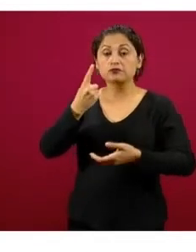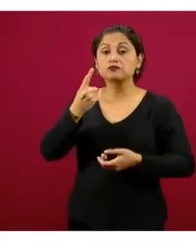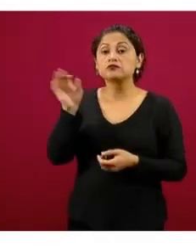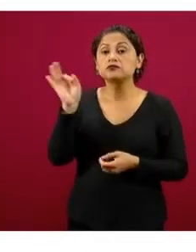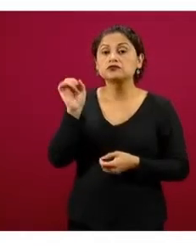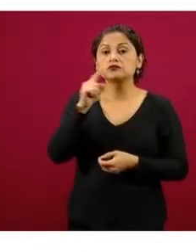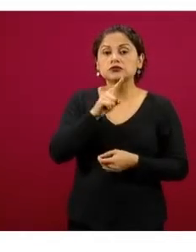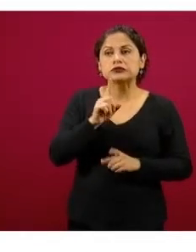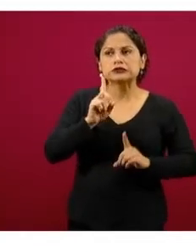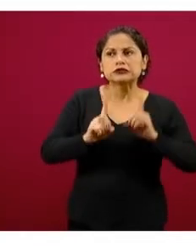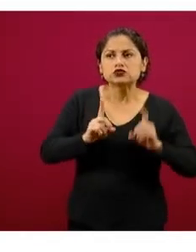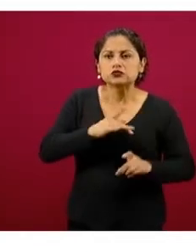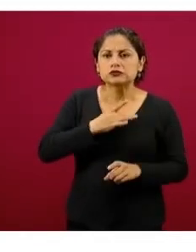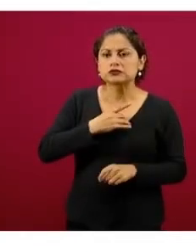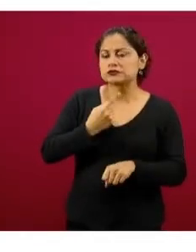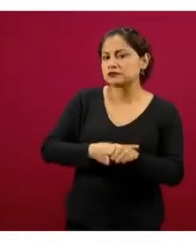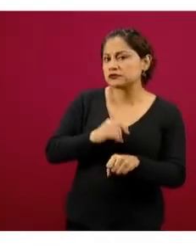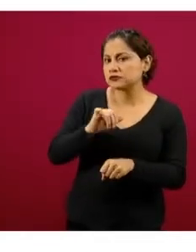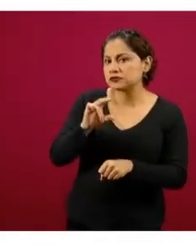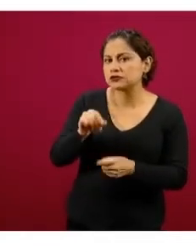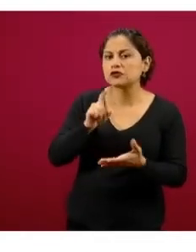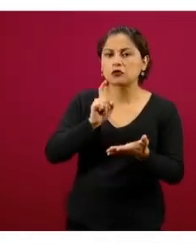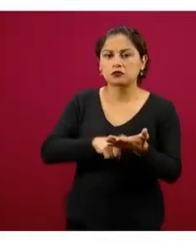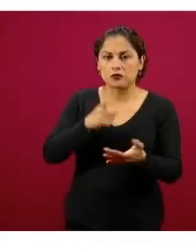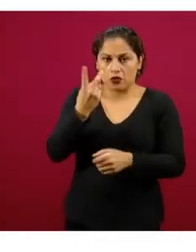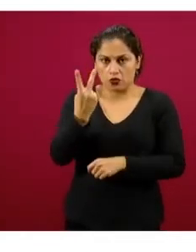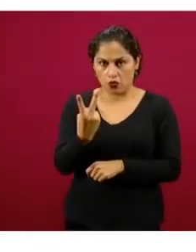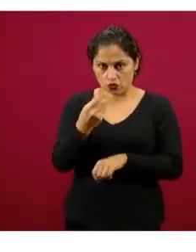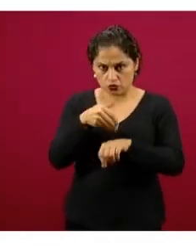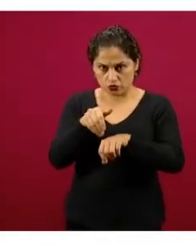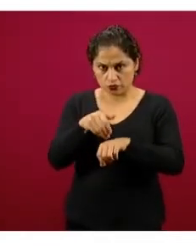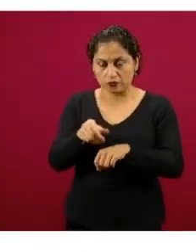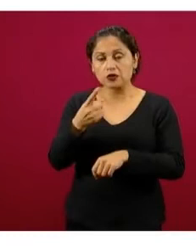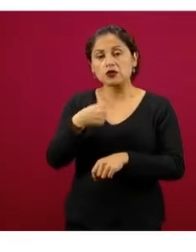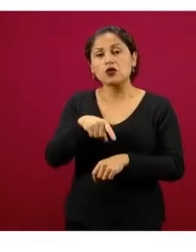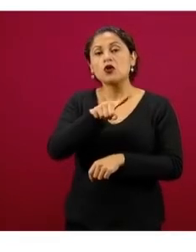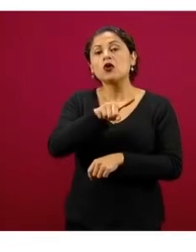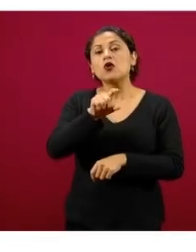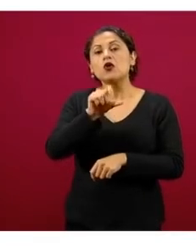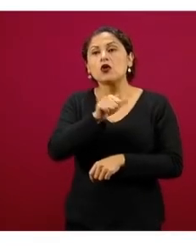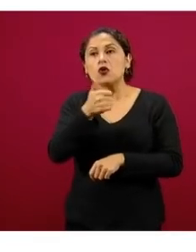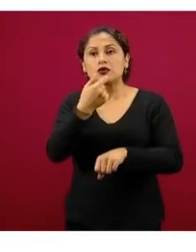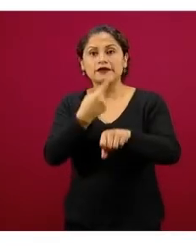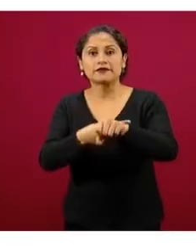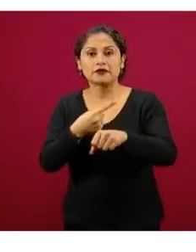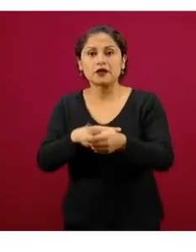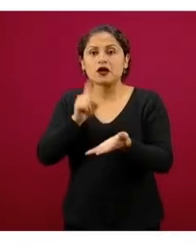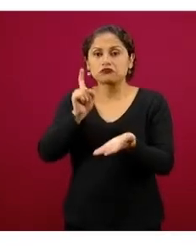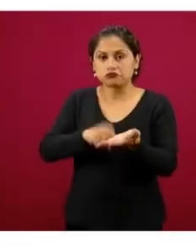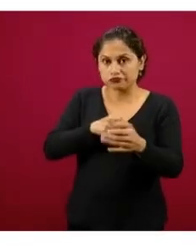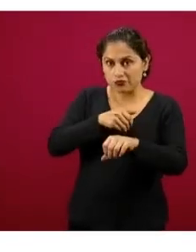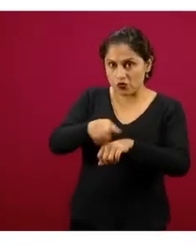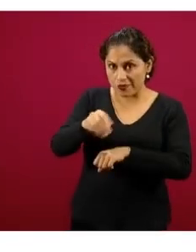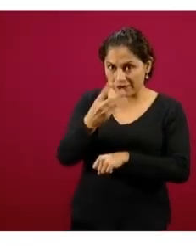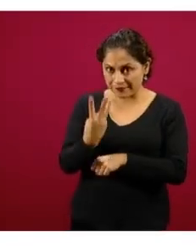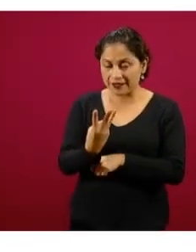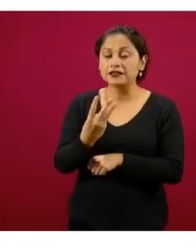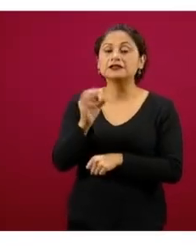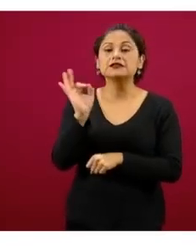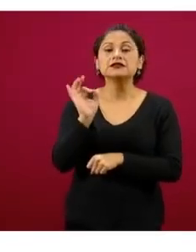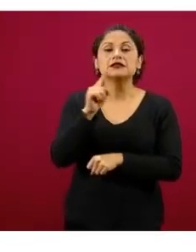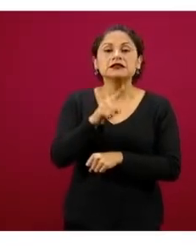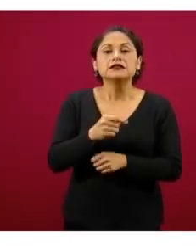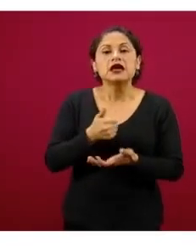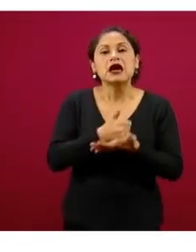un caso sospechoso de COVID, marquen 2. Si quieren reportar alguna otra enfermedad, marquen 3. Si requieren de apoyo emocional,